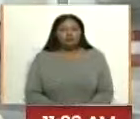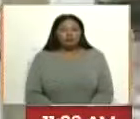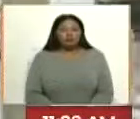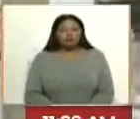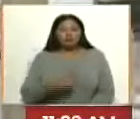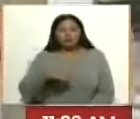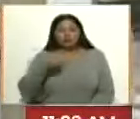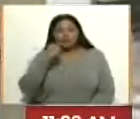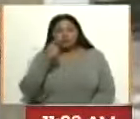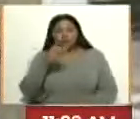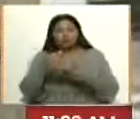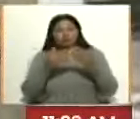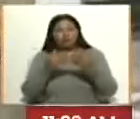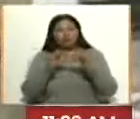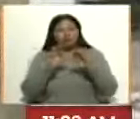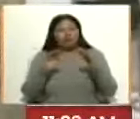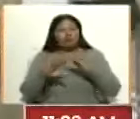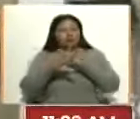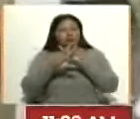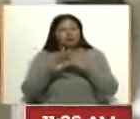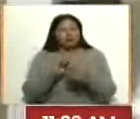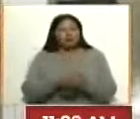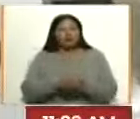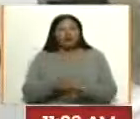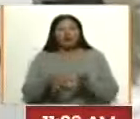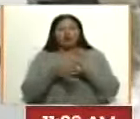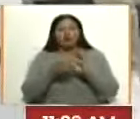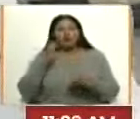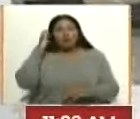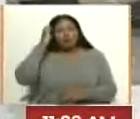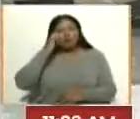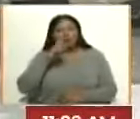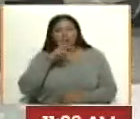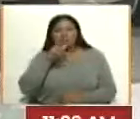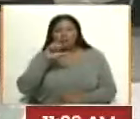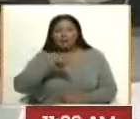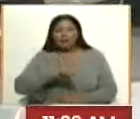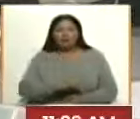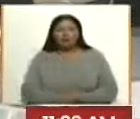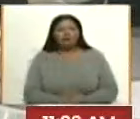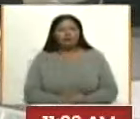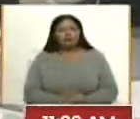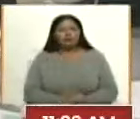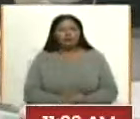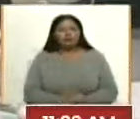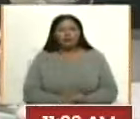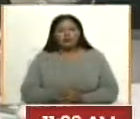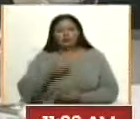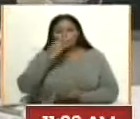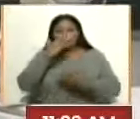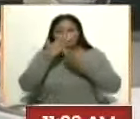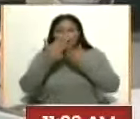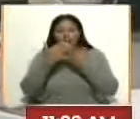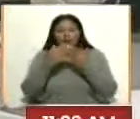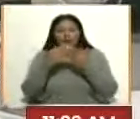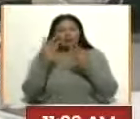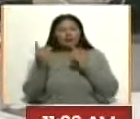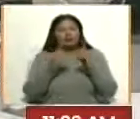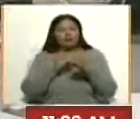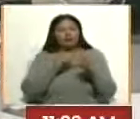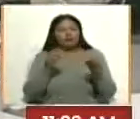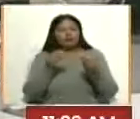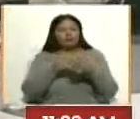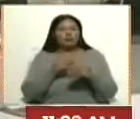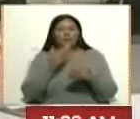mismos que han solicitado sanciones. Esto de la Unión Europea es grave porque los coloquen entredicho de cara al diálogo que ha solicitado el gobierno